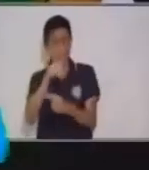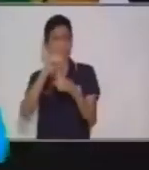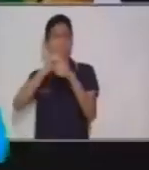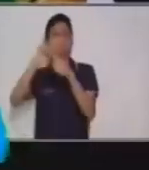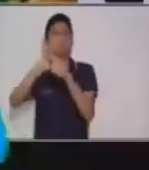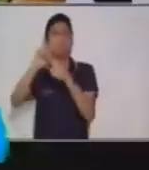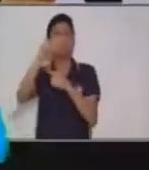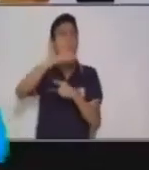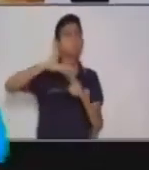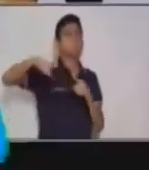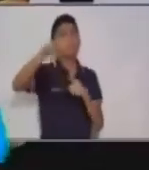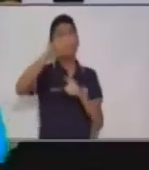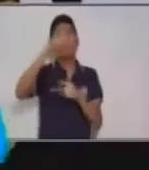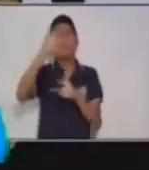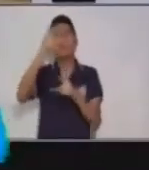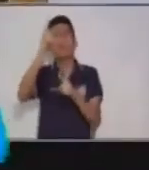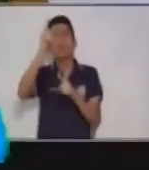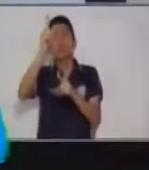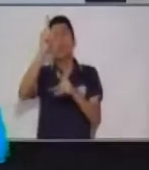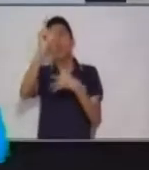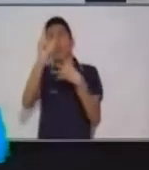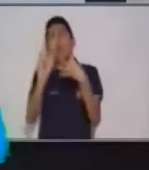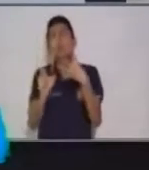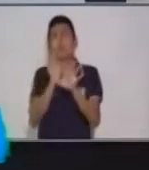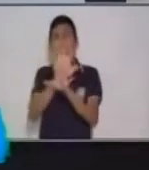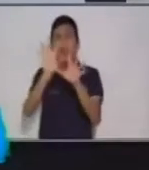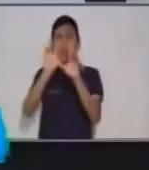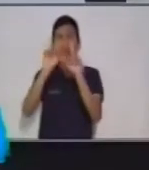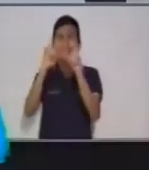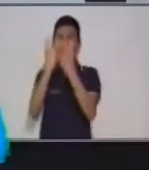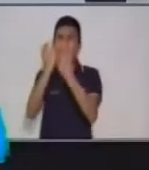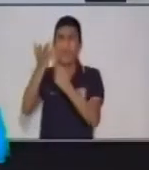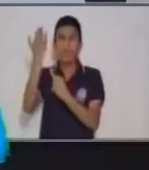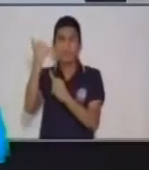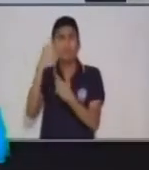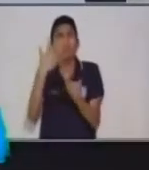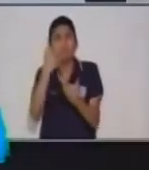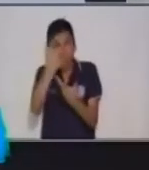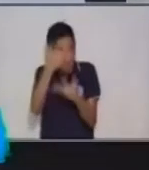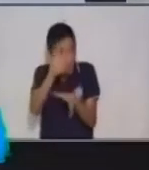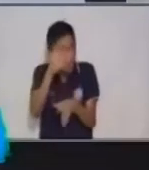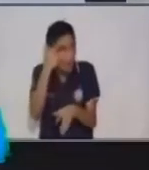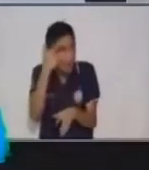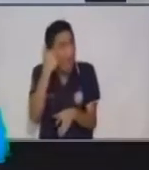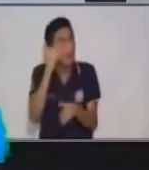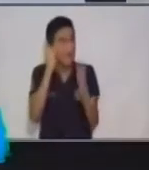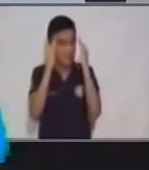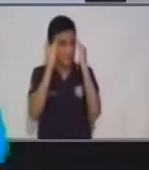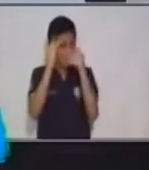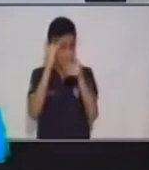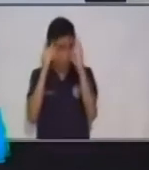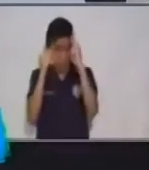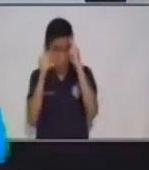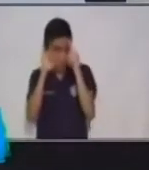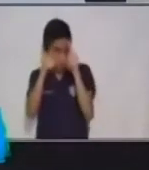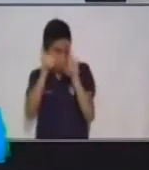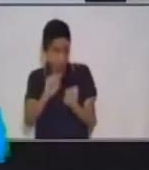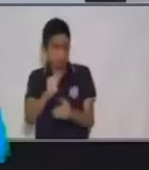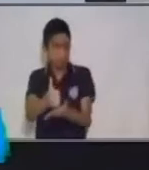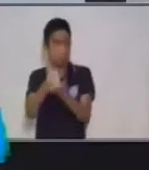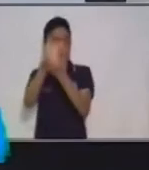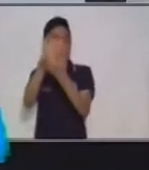repaso de todo lo que sucedió en la clase anterior. Porque me imagino que como prestaste mucha atención, nos podrás ayudar